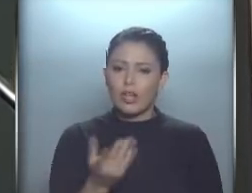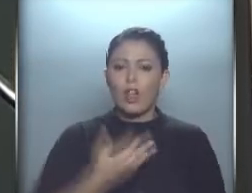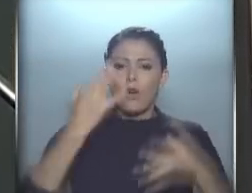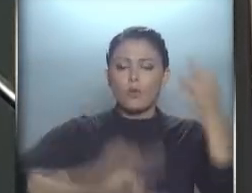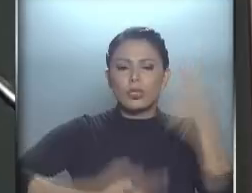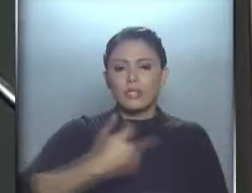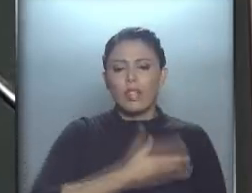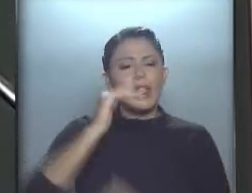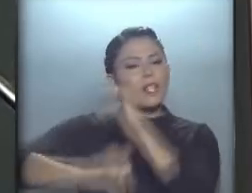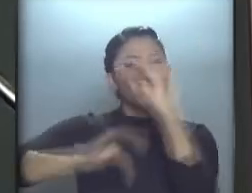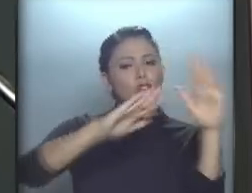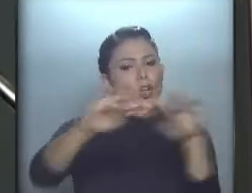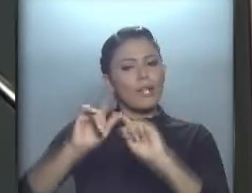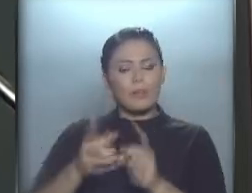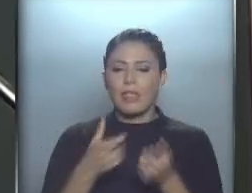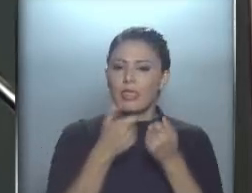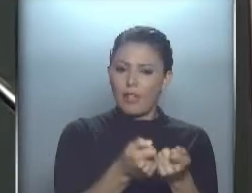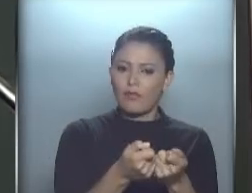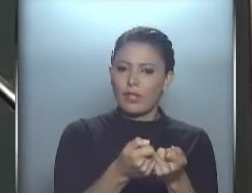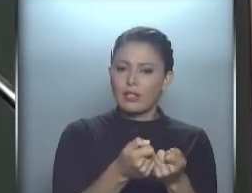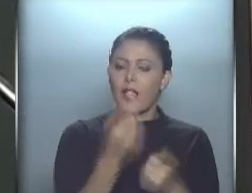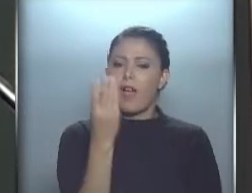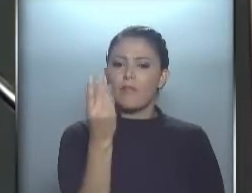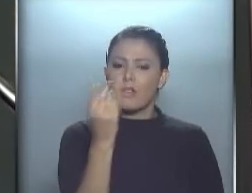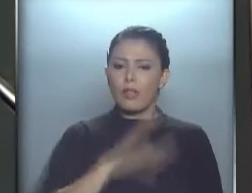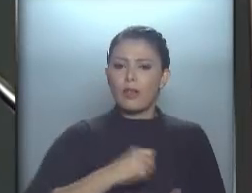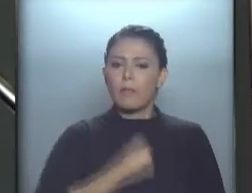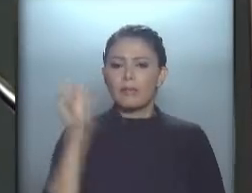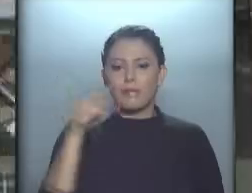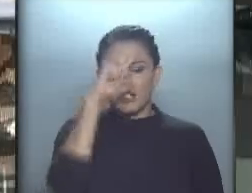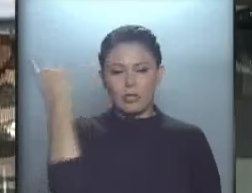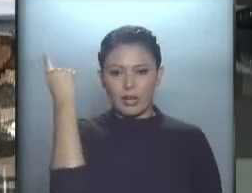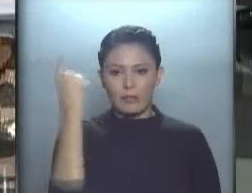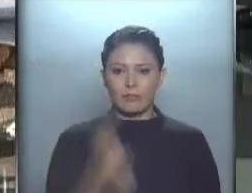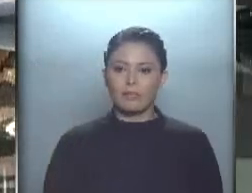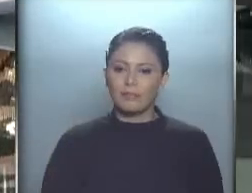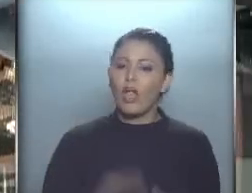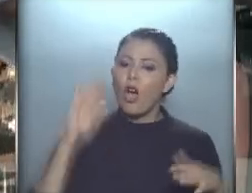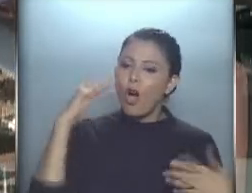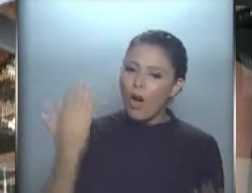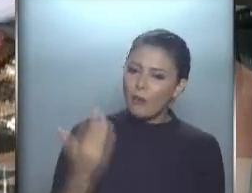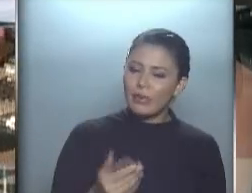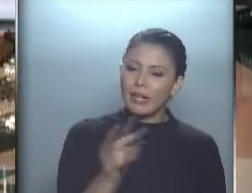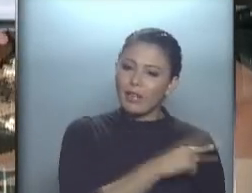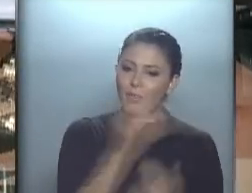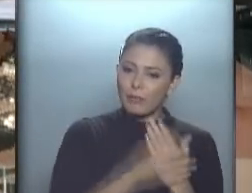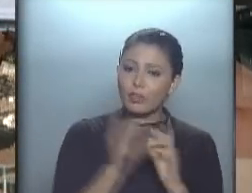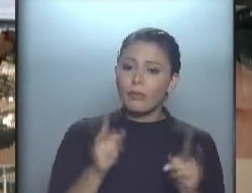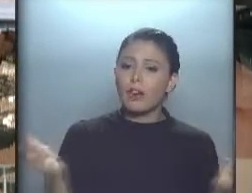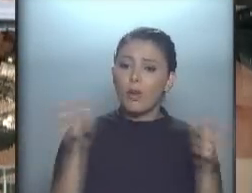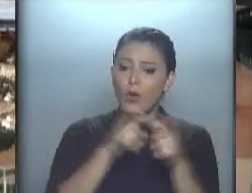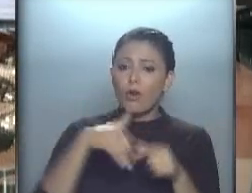desarrollo de equidad y de defensa de los valores patrióticos y nacionales el homenaje que hacía Jorge capit la